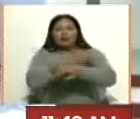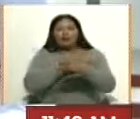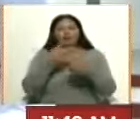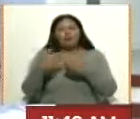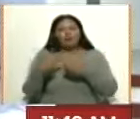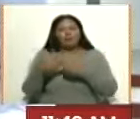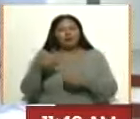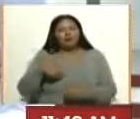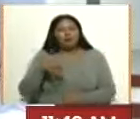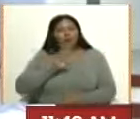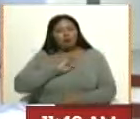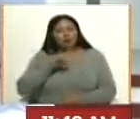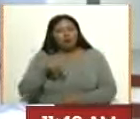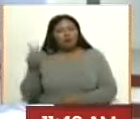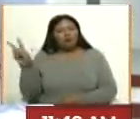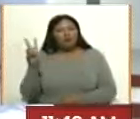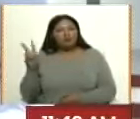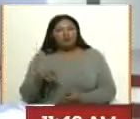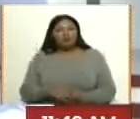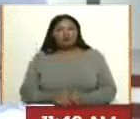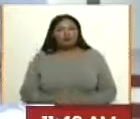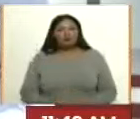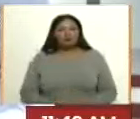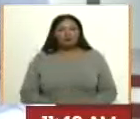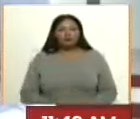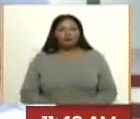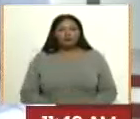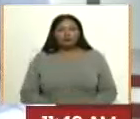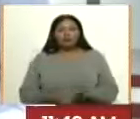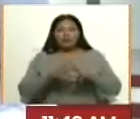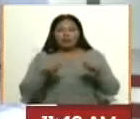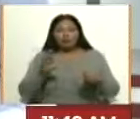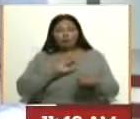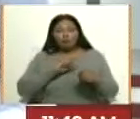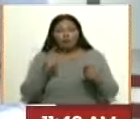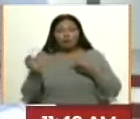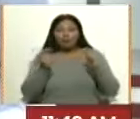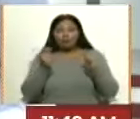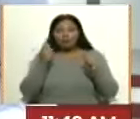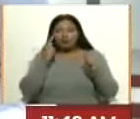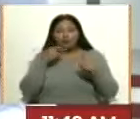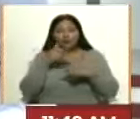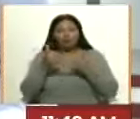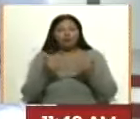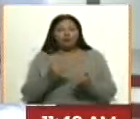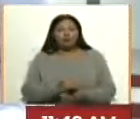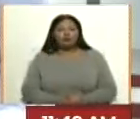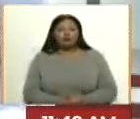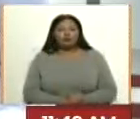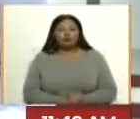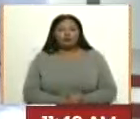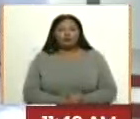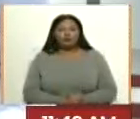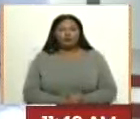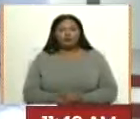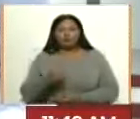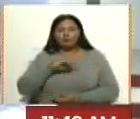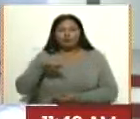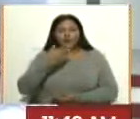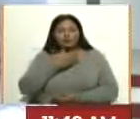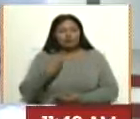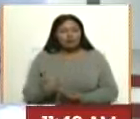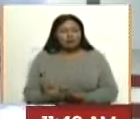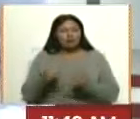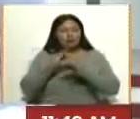petróleo venezolano que se encuentra allí en el territorio en disputa. Lo segundo, no menos importante, es que no solamente es la presidenta de la